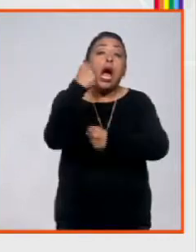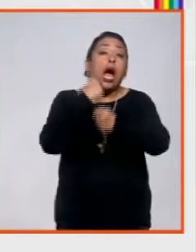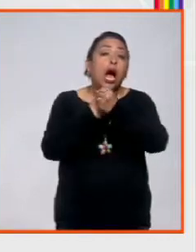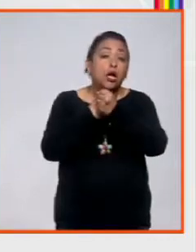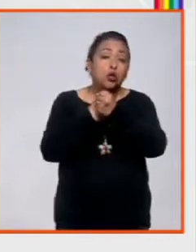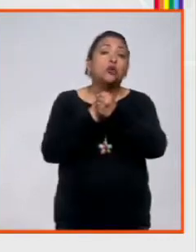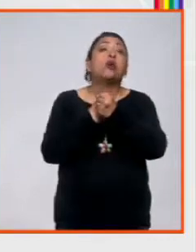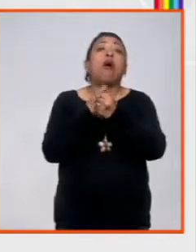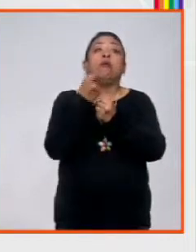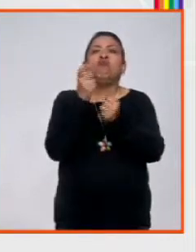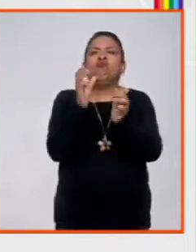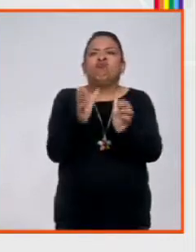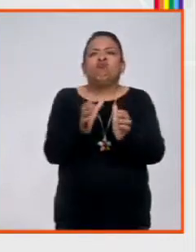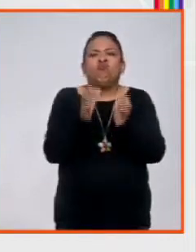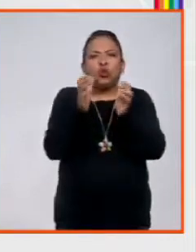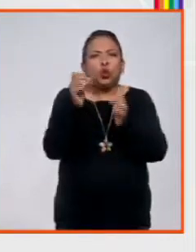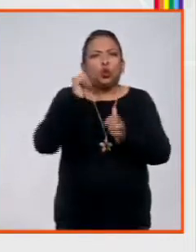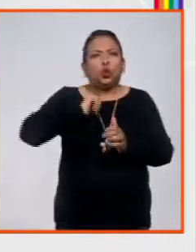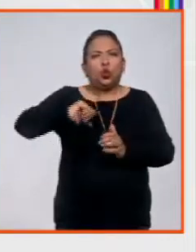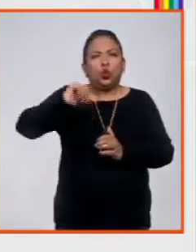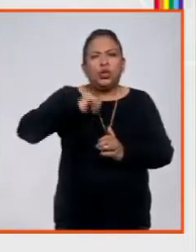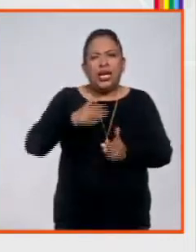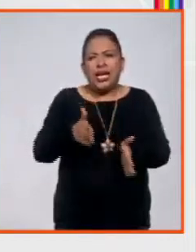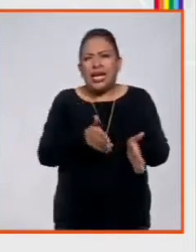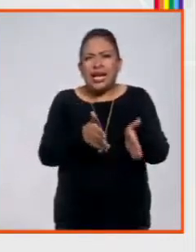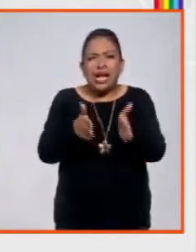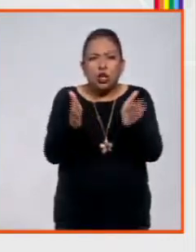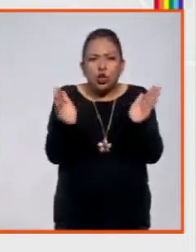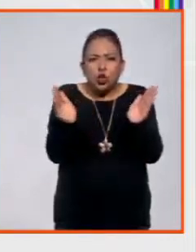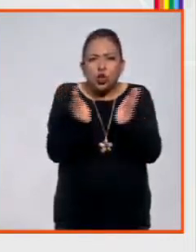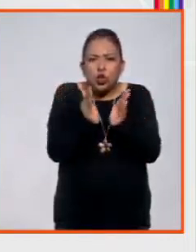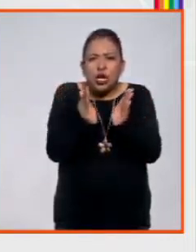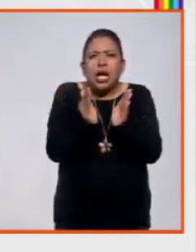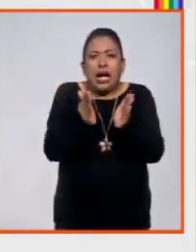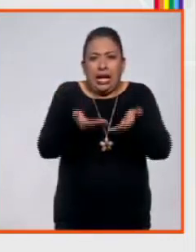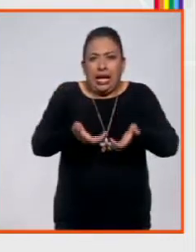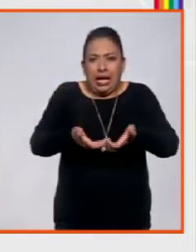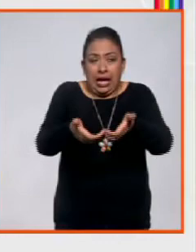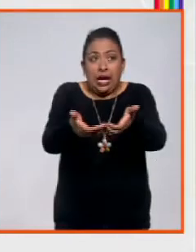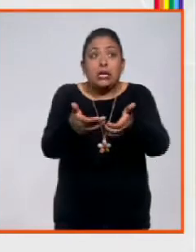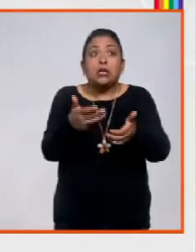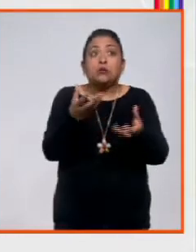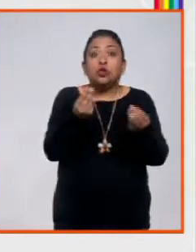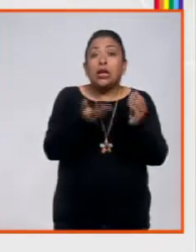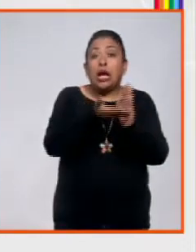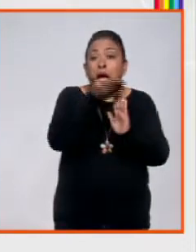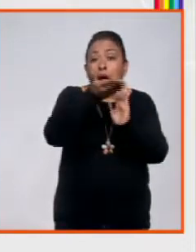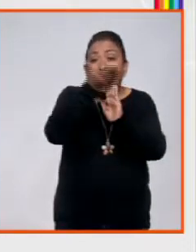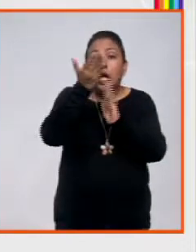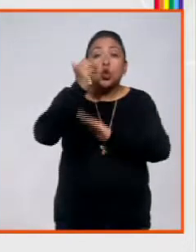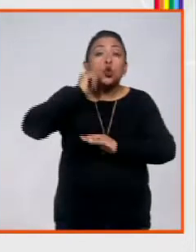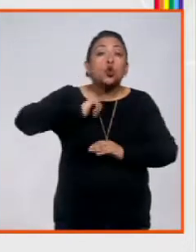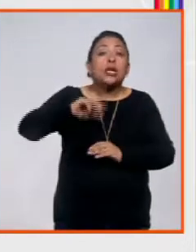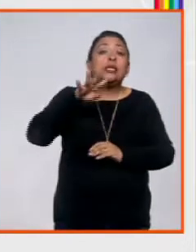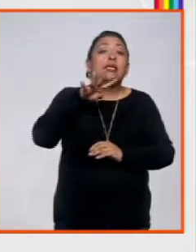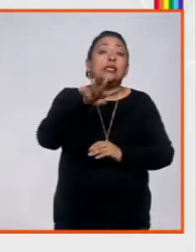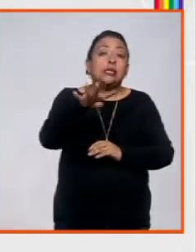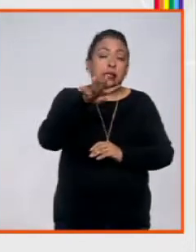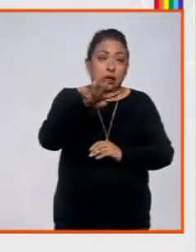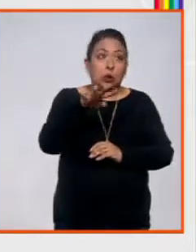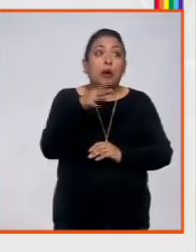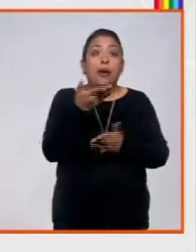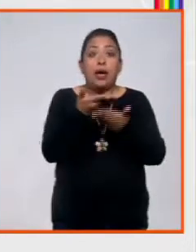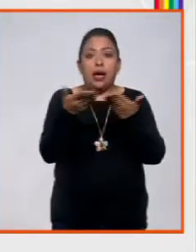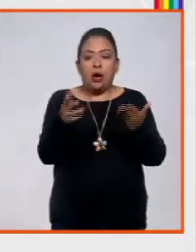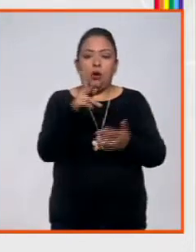por su cuidado casco antiguo las callejuelas son estrechas y la mayoría de las casas datan del siglo 19 este